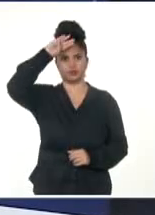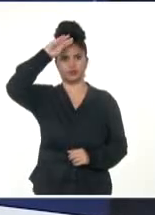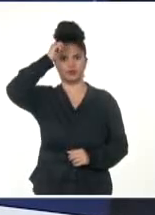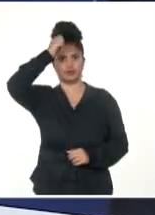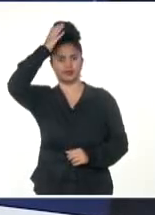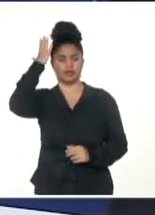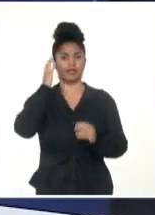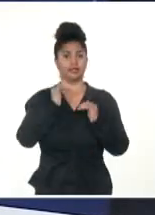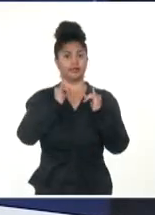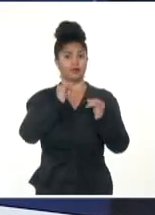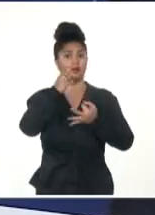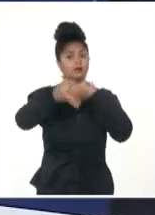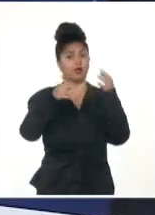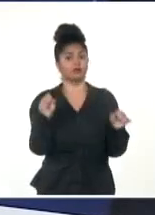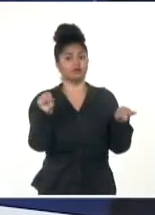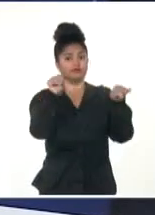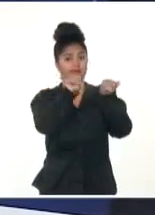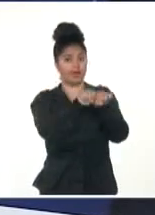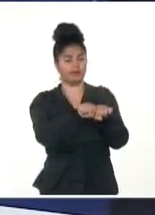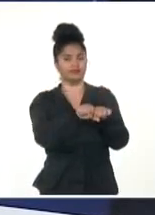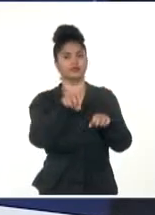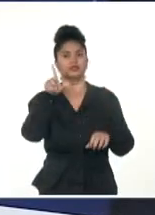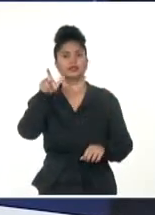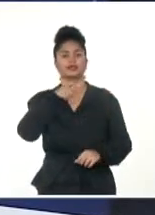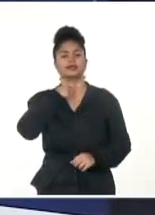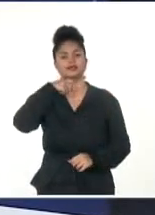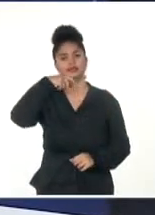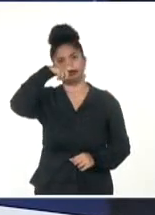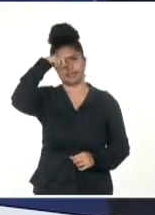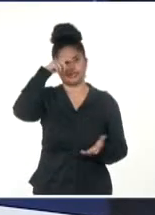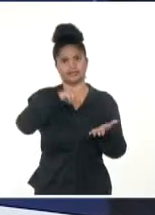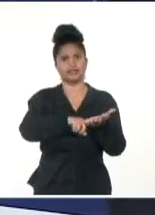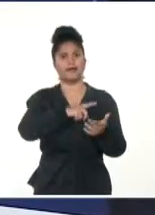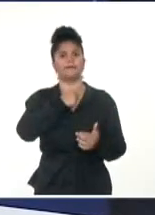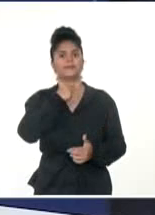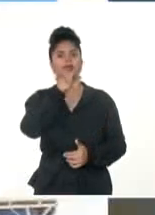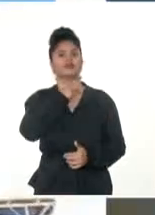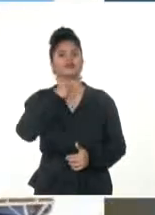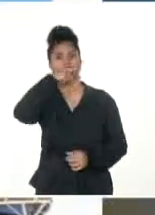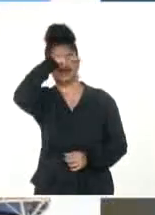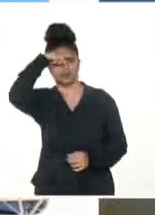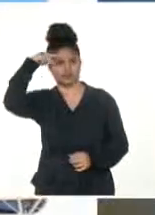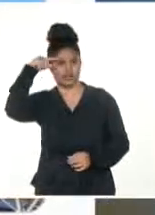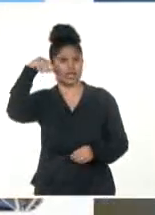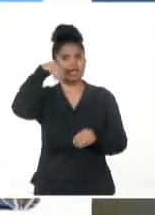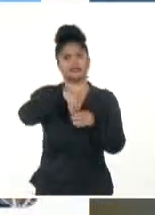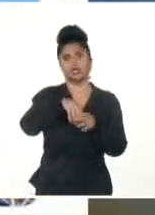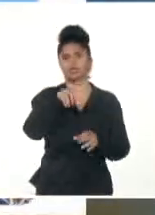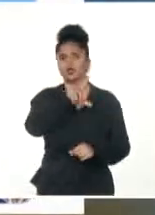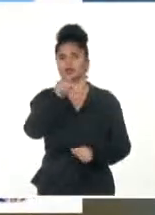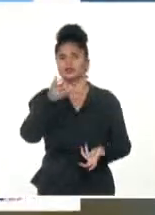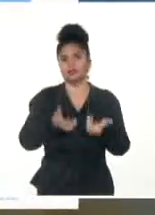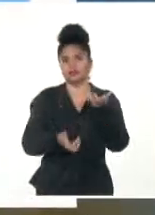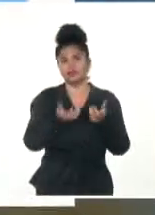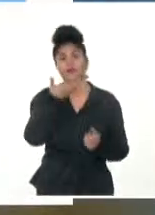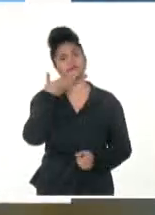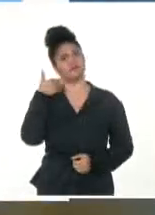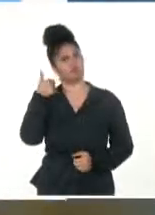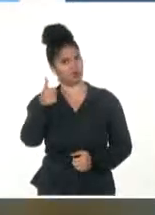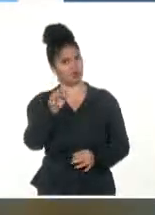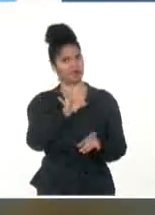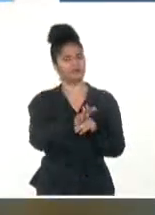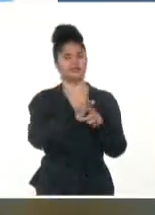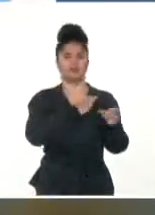la sincronización de la termoeléctrica Carlos Manuel de Céspedes de la provincia de Cienfuegos. En su cuenta oficial en Twitter, Díaz-Canel